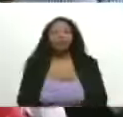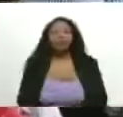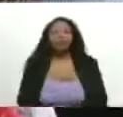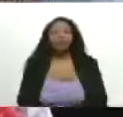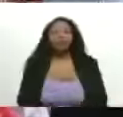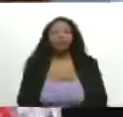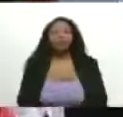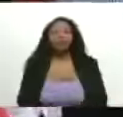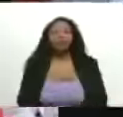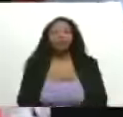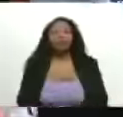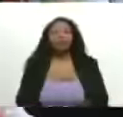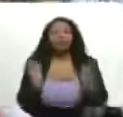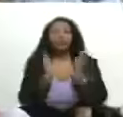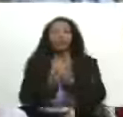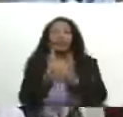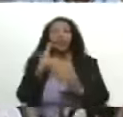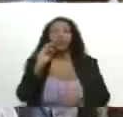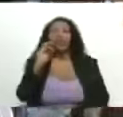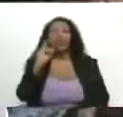San Diego,